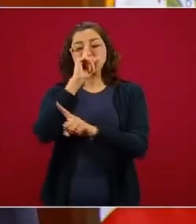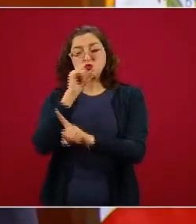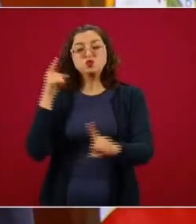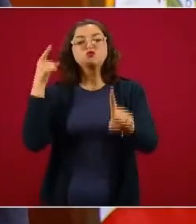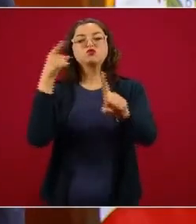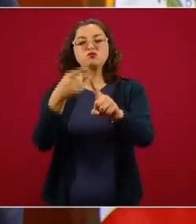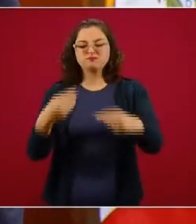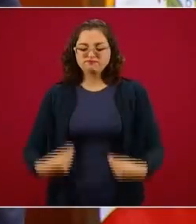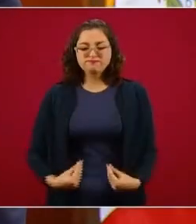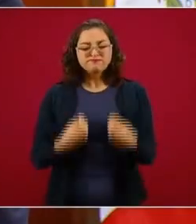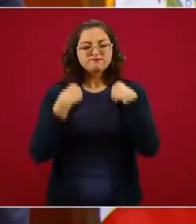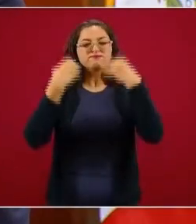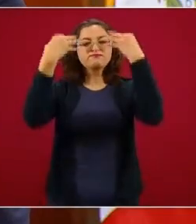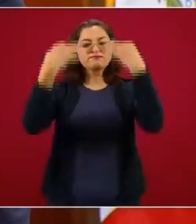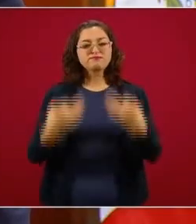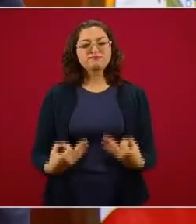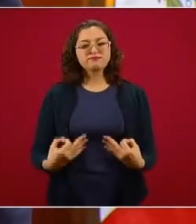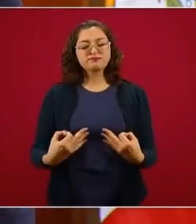vivir con dignidad,